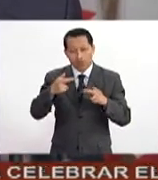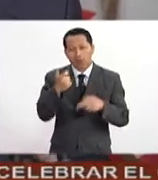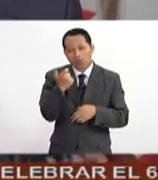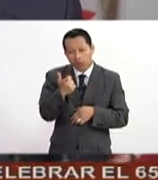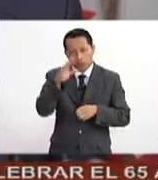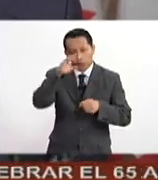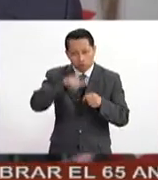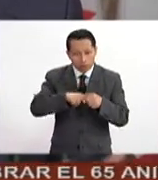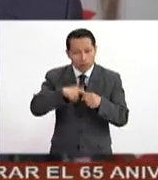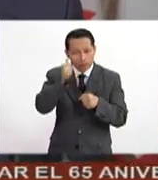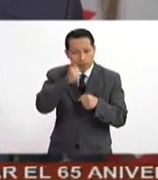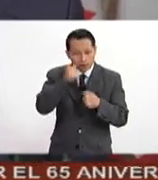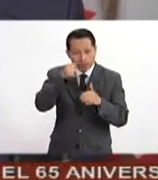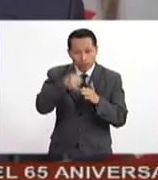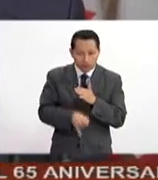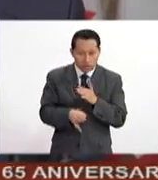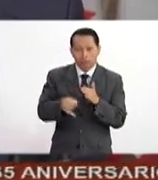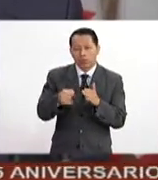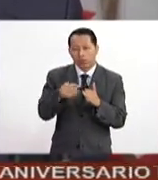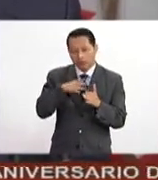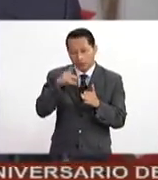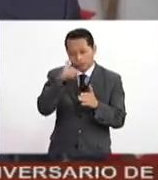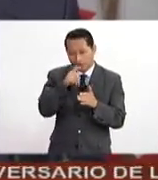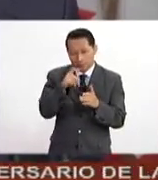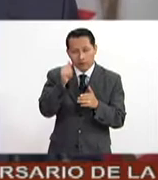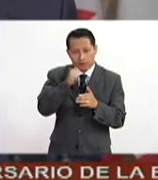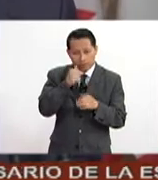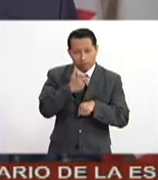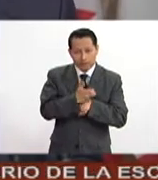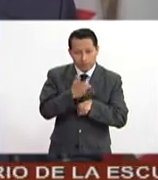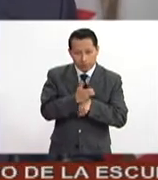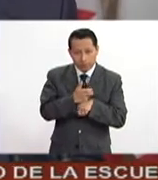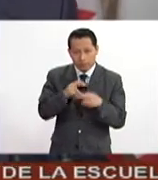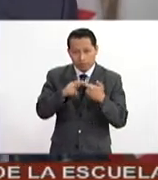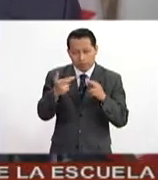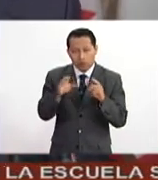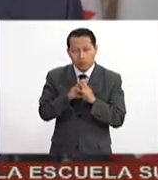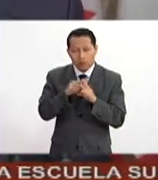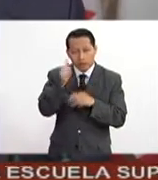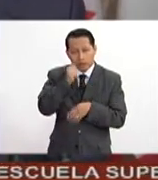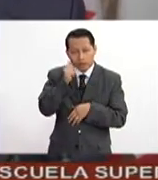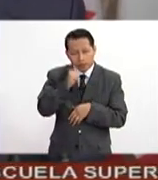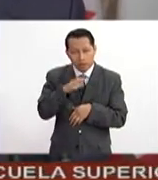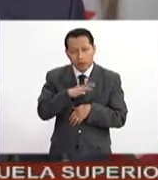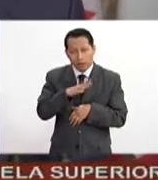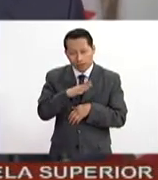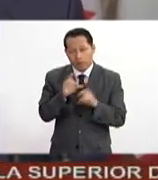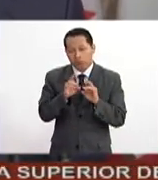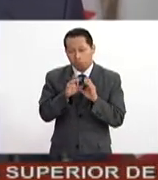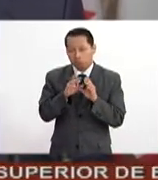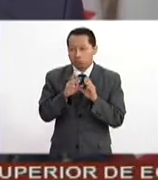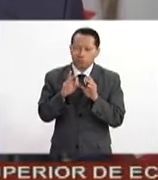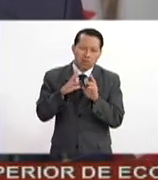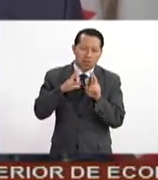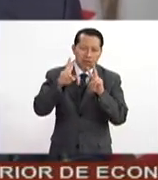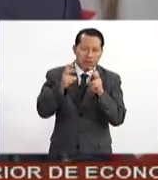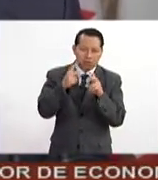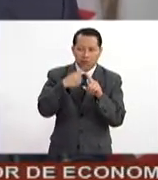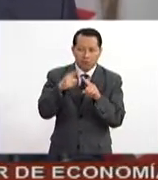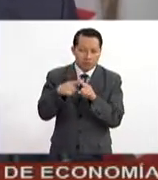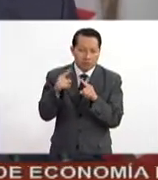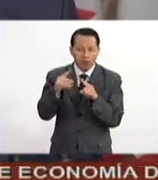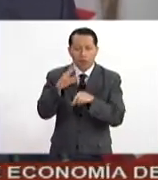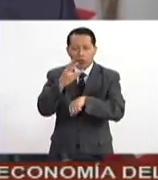cultural tan profunda y compleja como la que tenemos con Estados Unidos, siempre se presentarán asuntos y la manera de arreglar esos